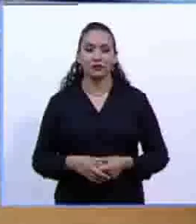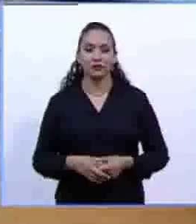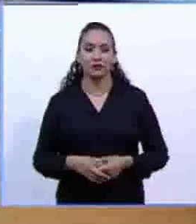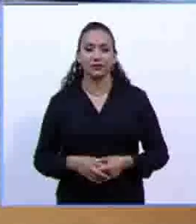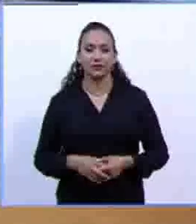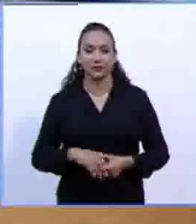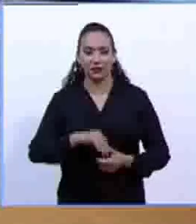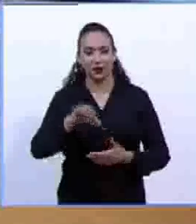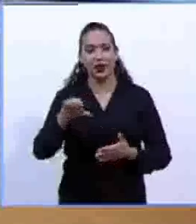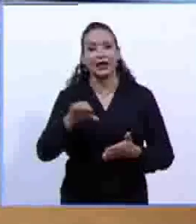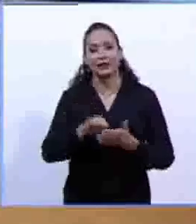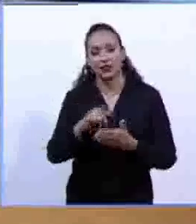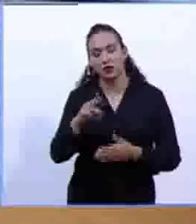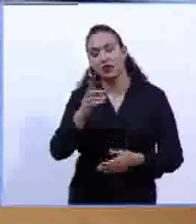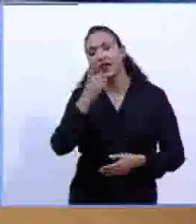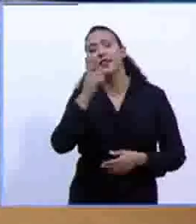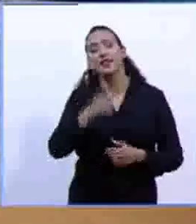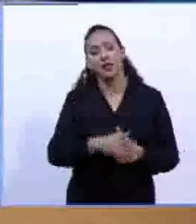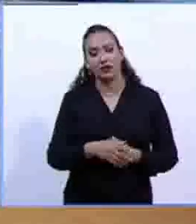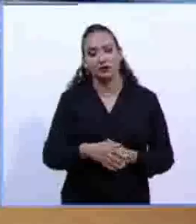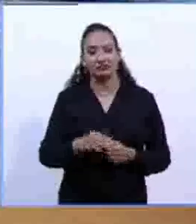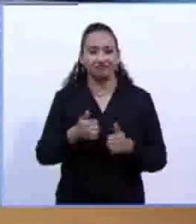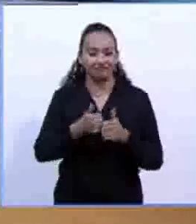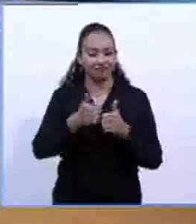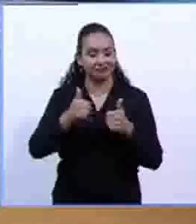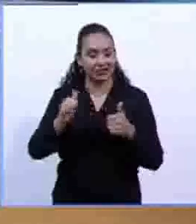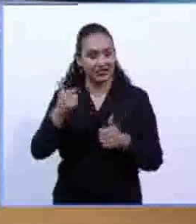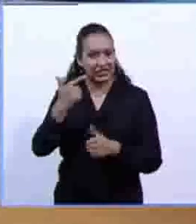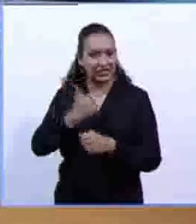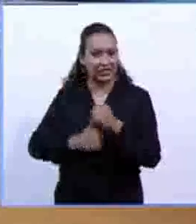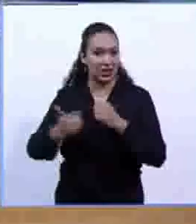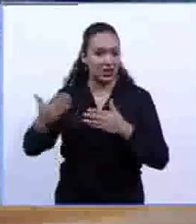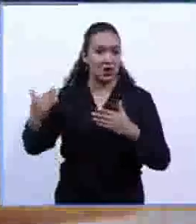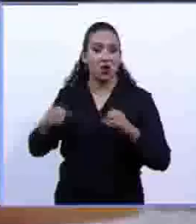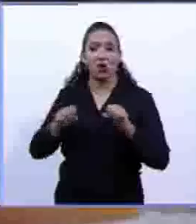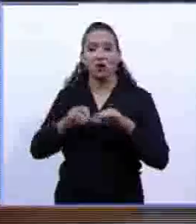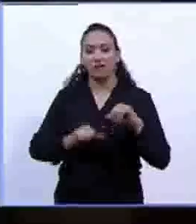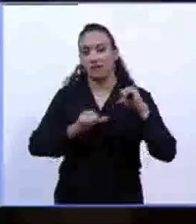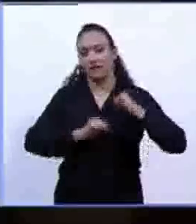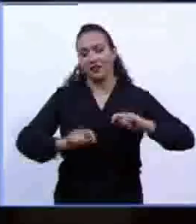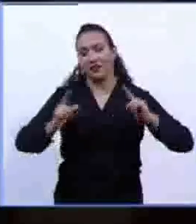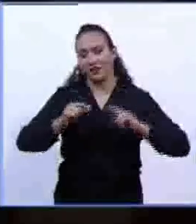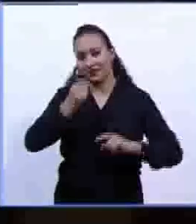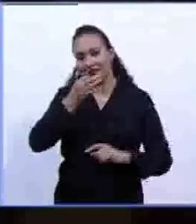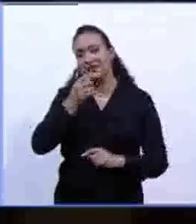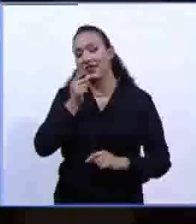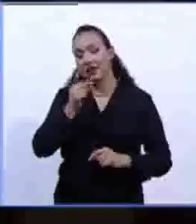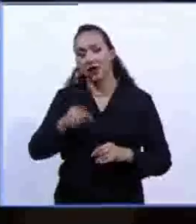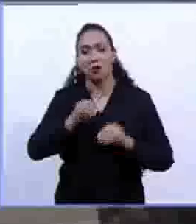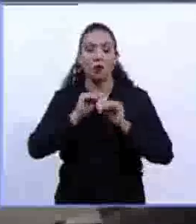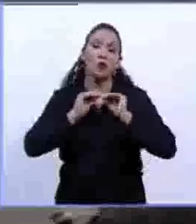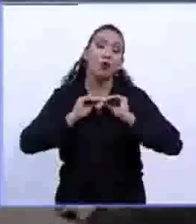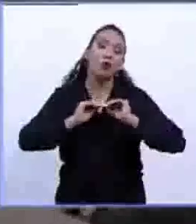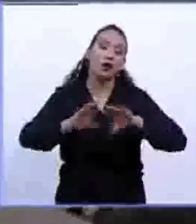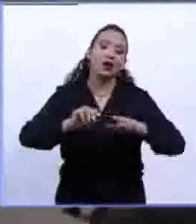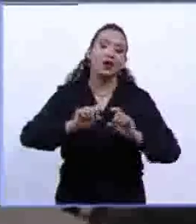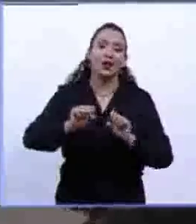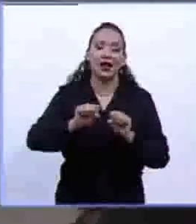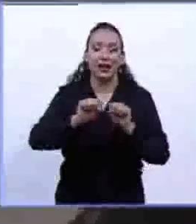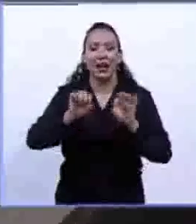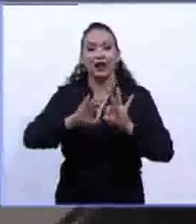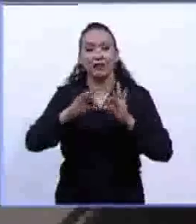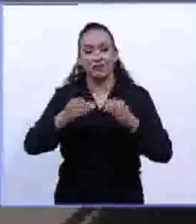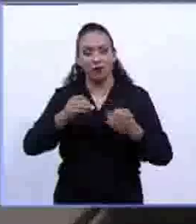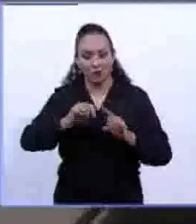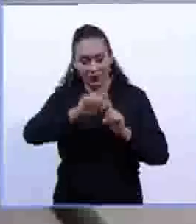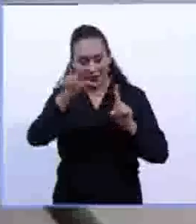El Centro PRO reveló que con un retraso de 7 años, la Fiscalía General de la República publicó el Programa Nacional para Prevenir y